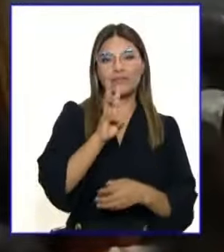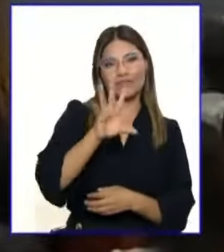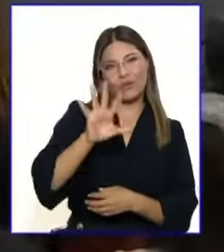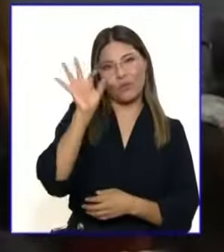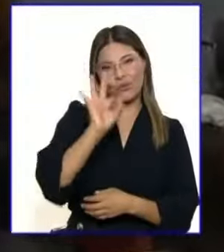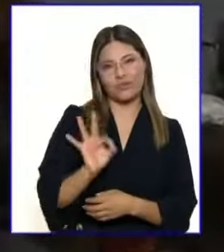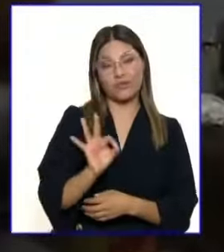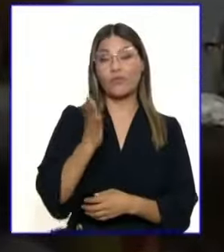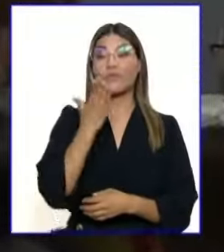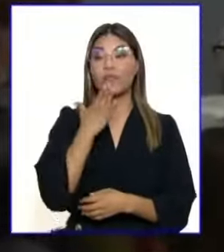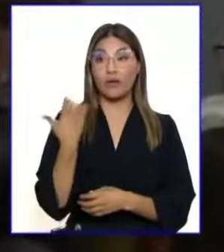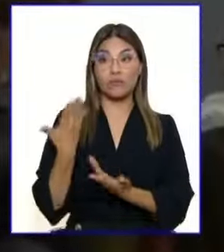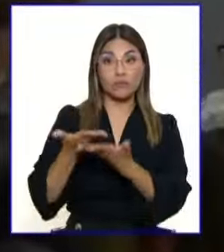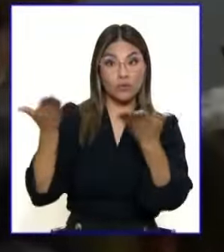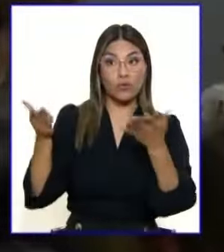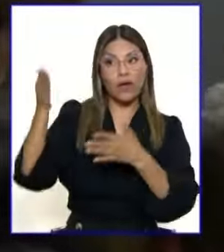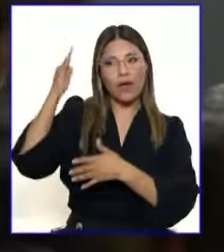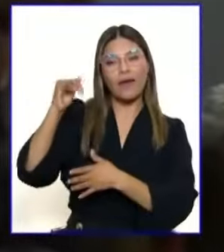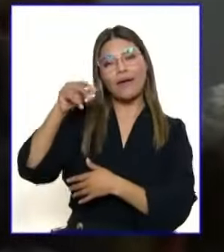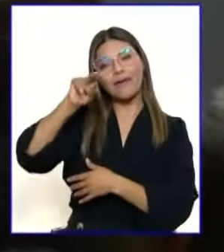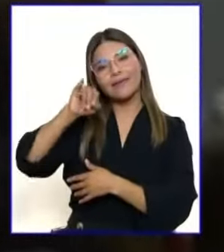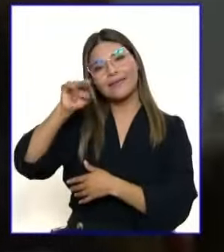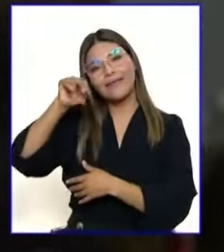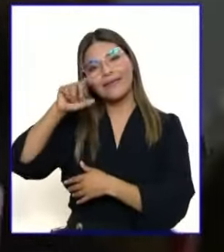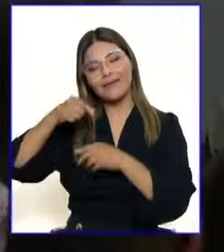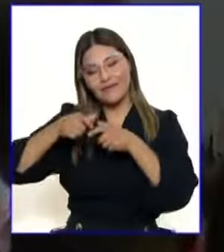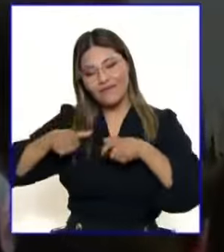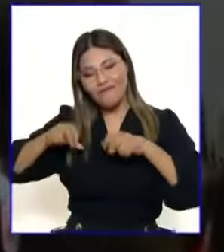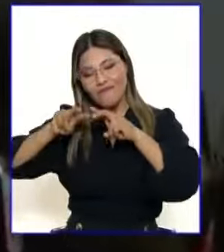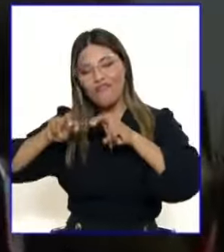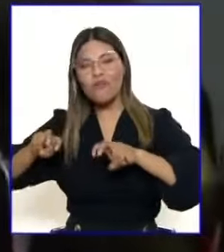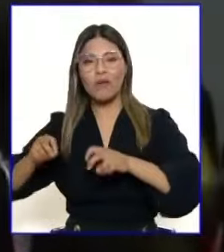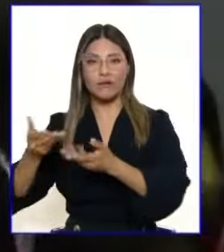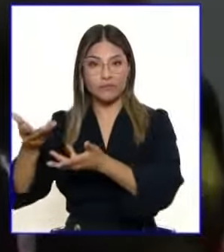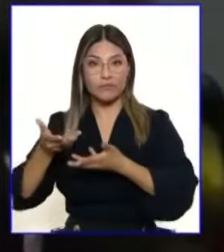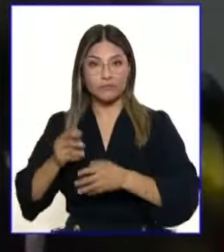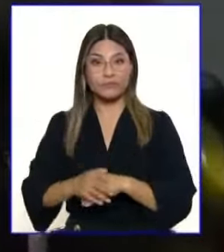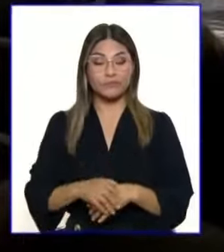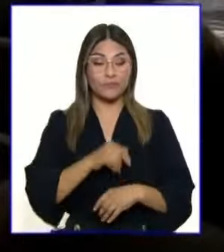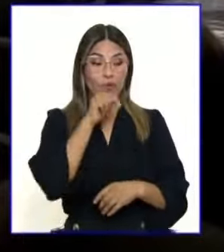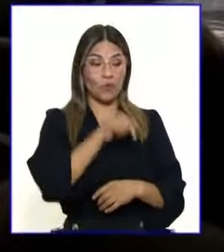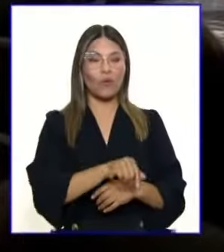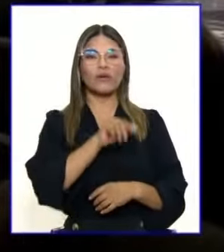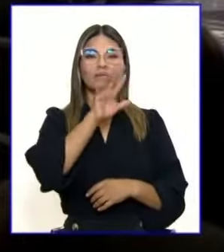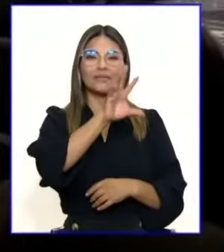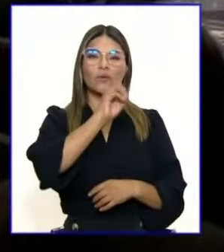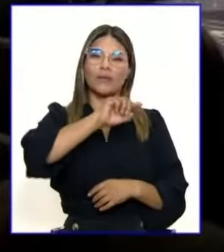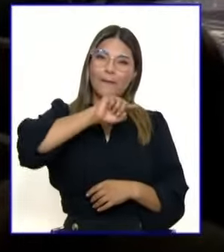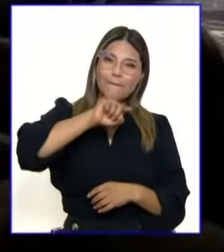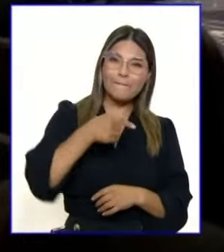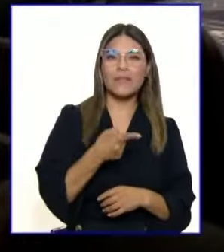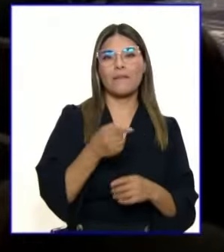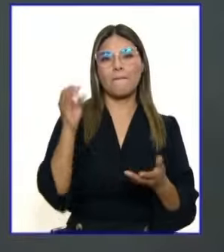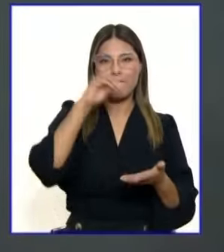del INEI. Indicó además que este año se espera formalizar 50.000 MIPES.